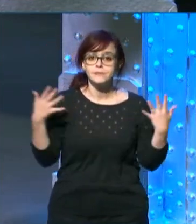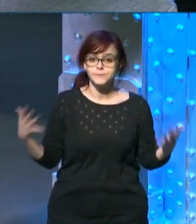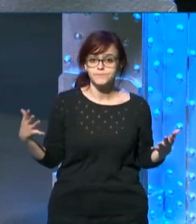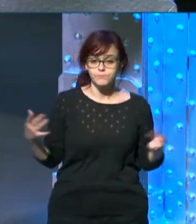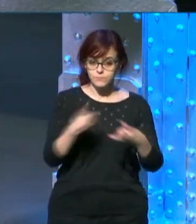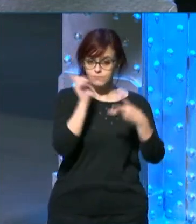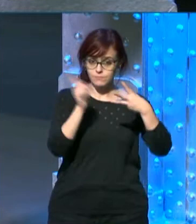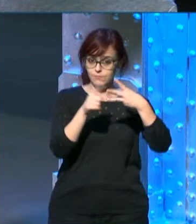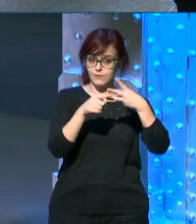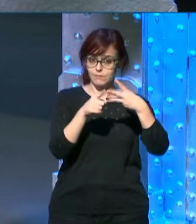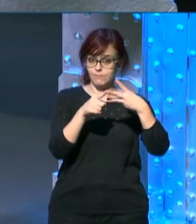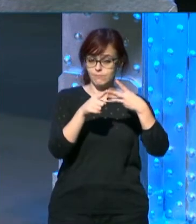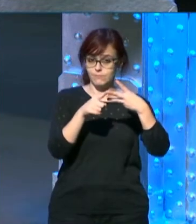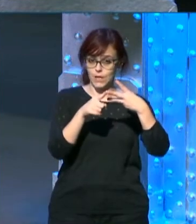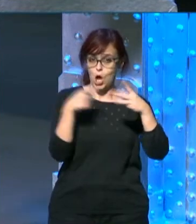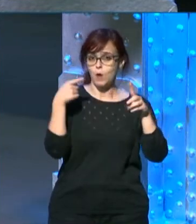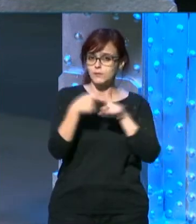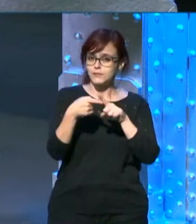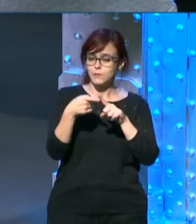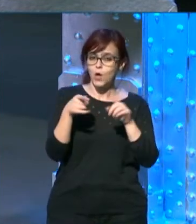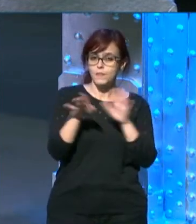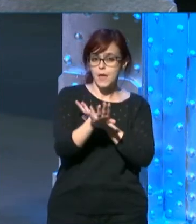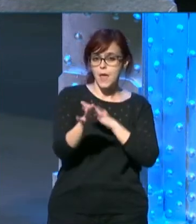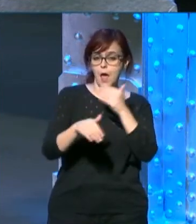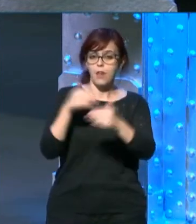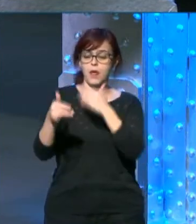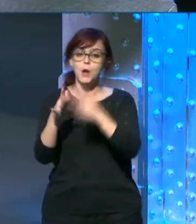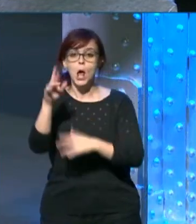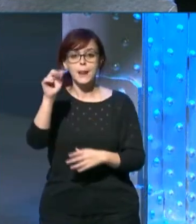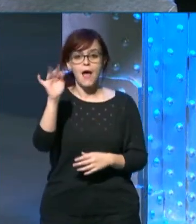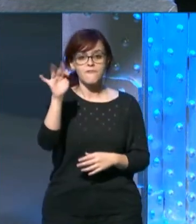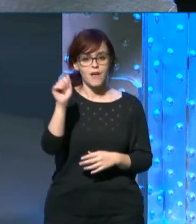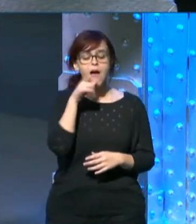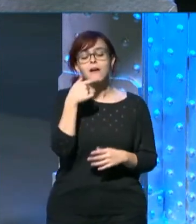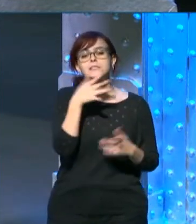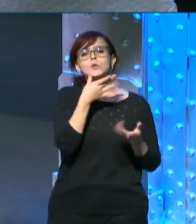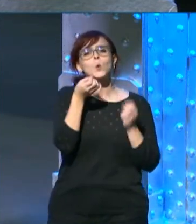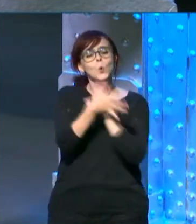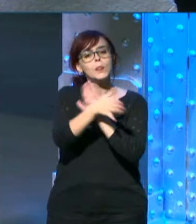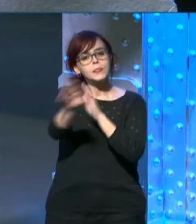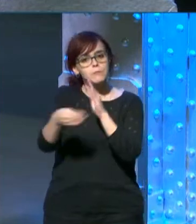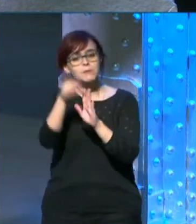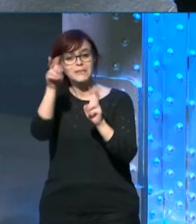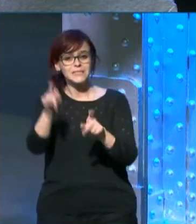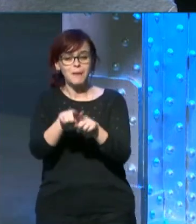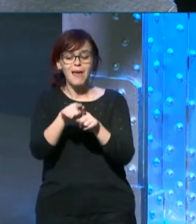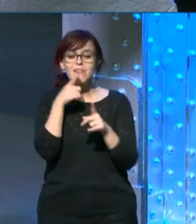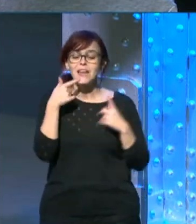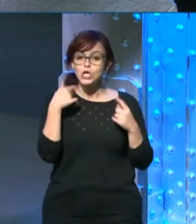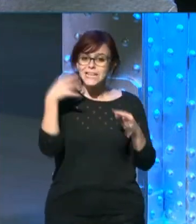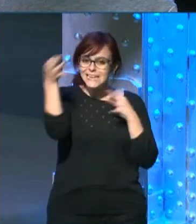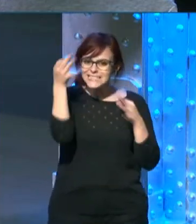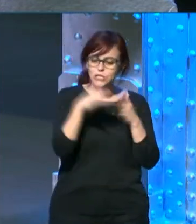Segundo paso a la hora de cocinar. Esto os va a hablar mucho más en detalle Rafa, de la necesidad de escribir los requisitos de forma